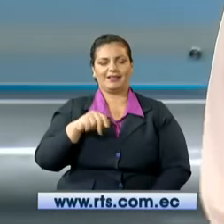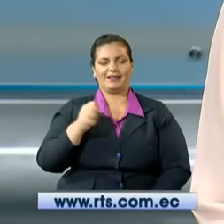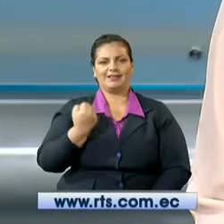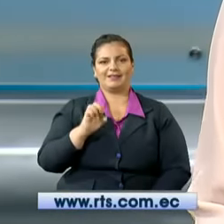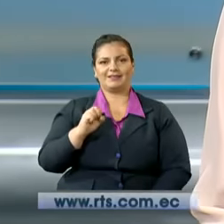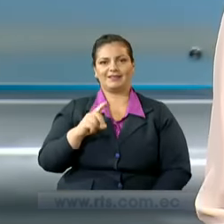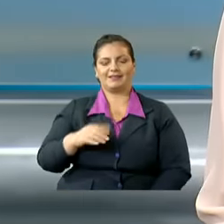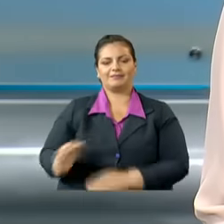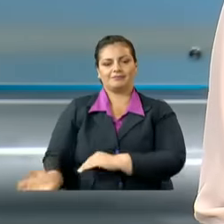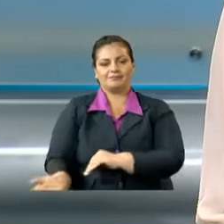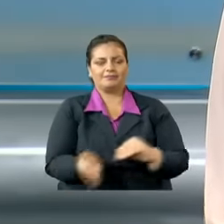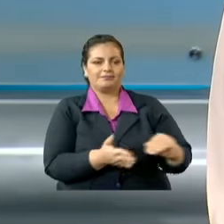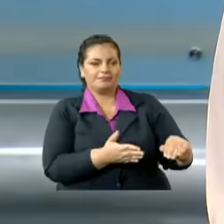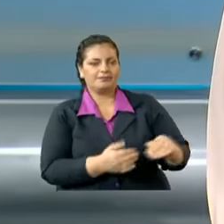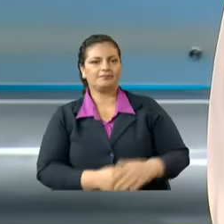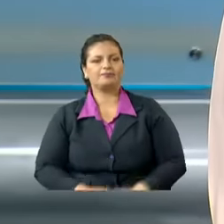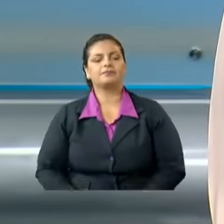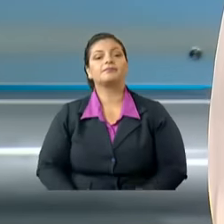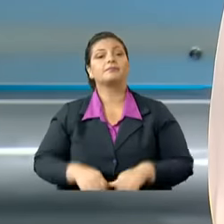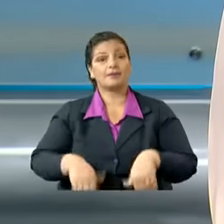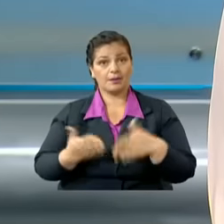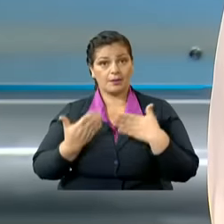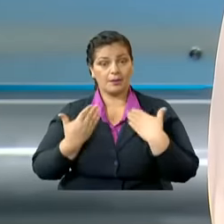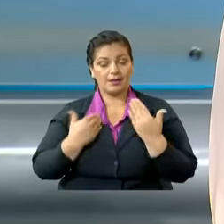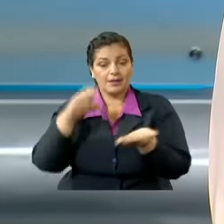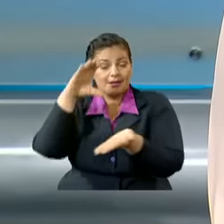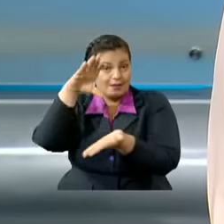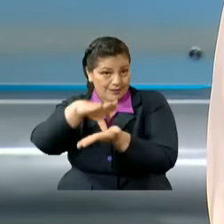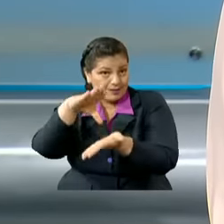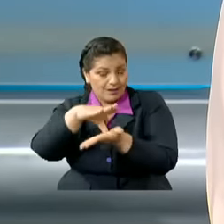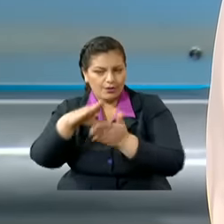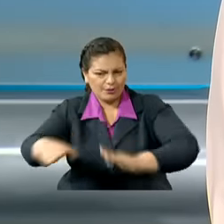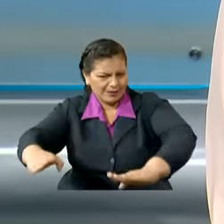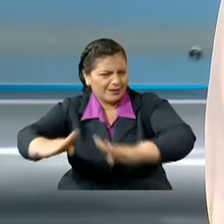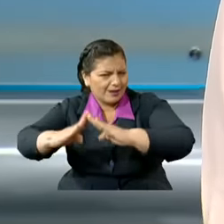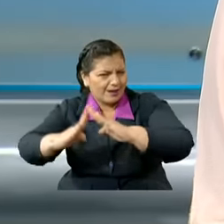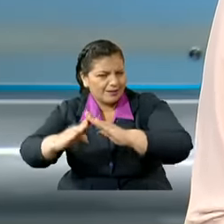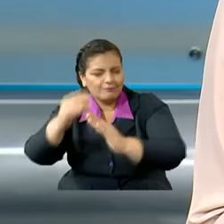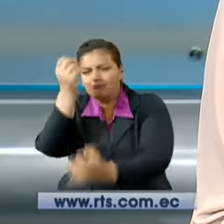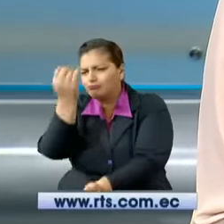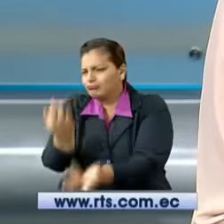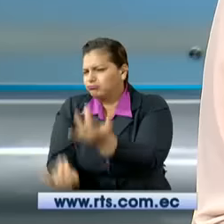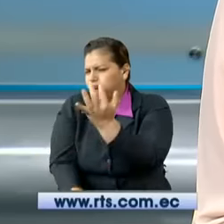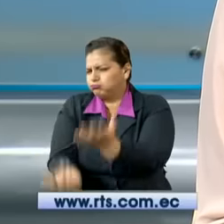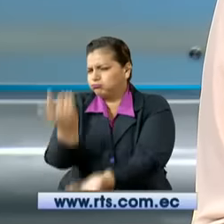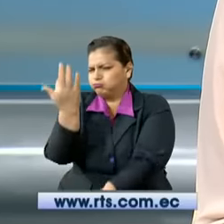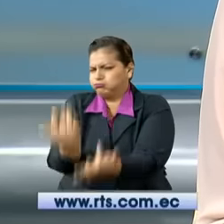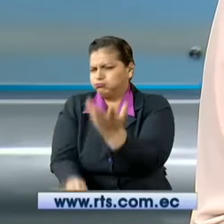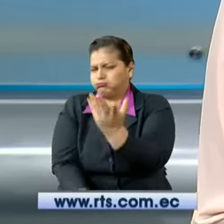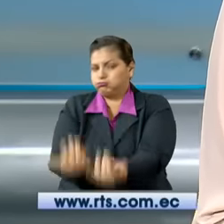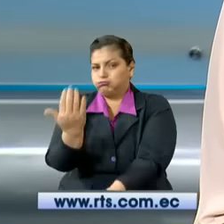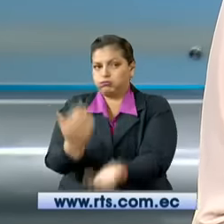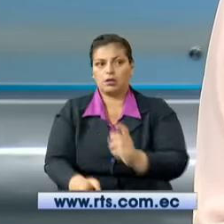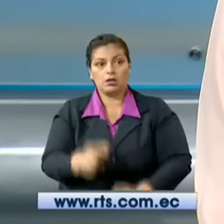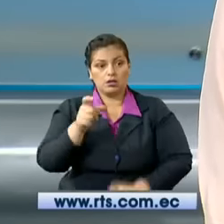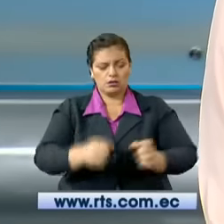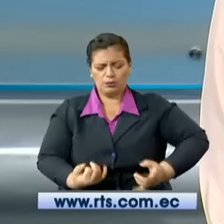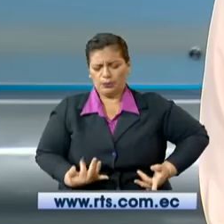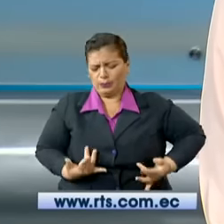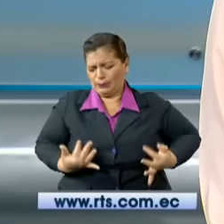Vamos ahora a esta información. Un incendio se registró en un inmueble ubicado en el centro de Guayaquil. No hubo víctimas que lamentar, pero sí